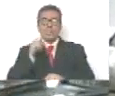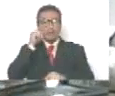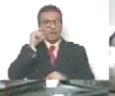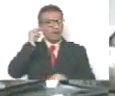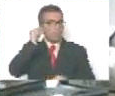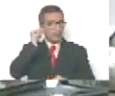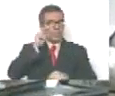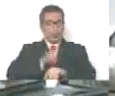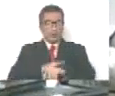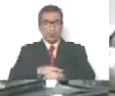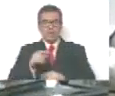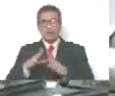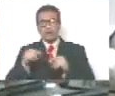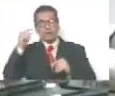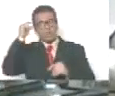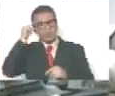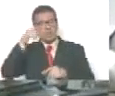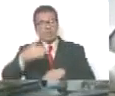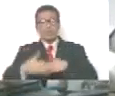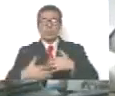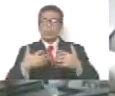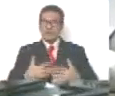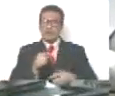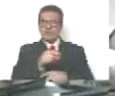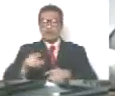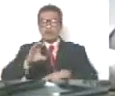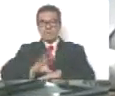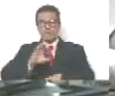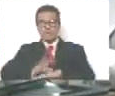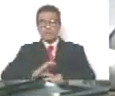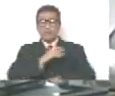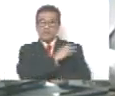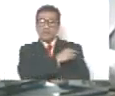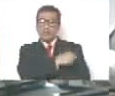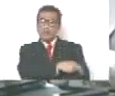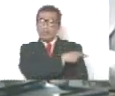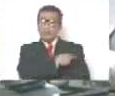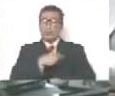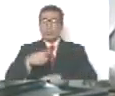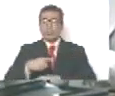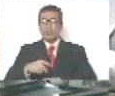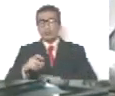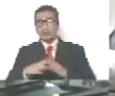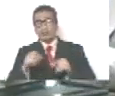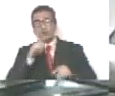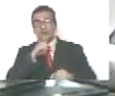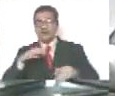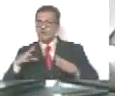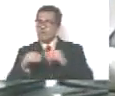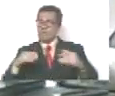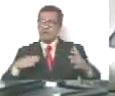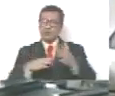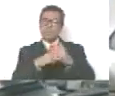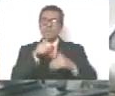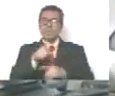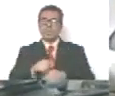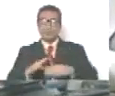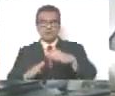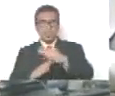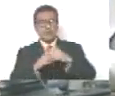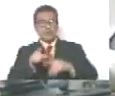día a día dan la batalla en cada uno de los centros de salud, pese a las dificultades, pese al bloqueo, pese a las restricciones que nos ha